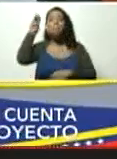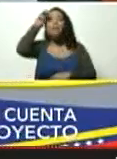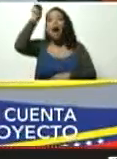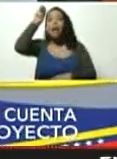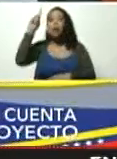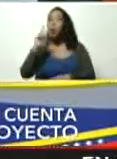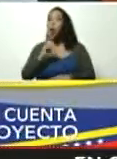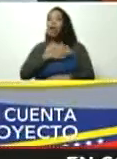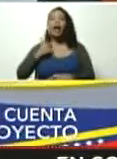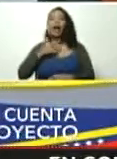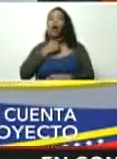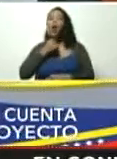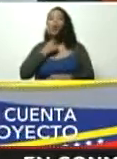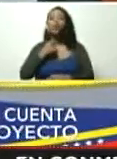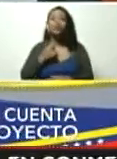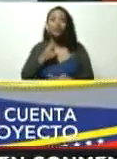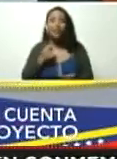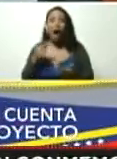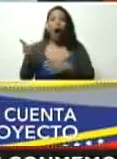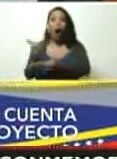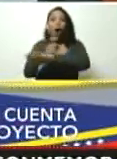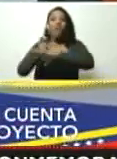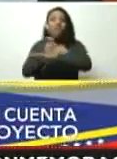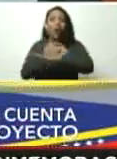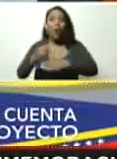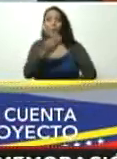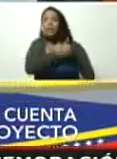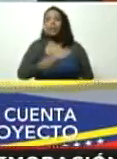Perú e intente gobernar para el pueblo.